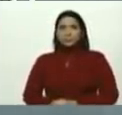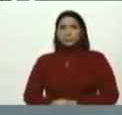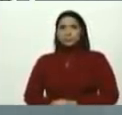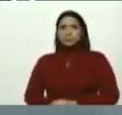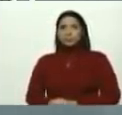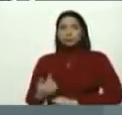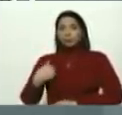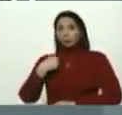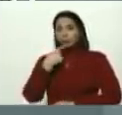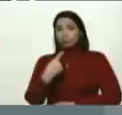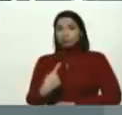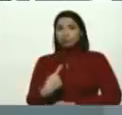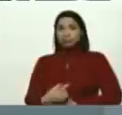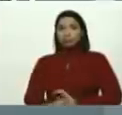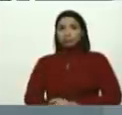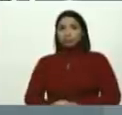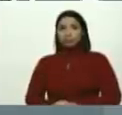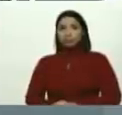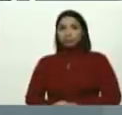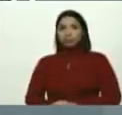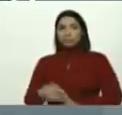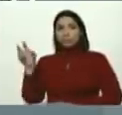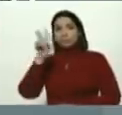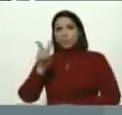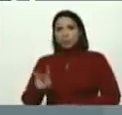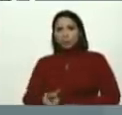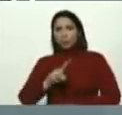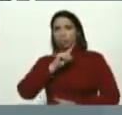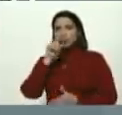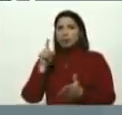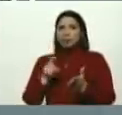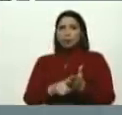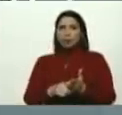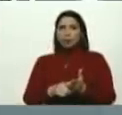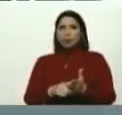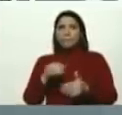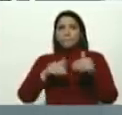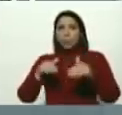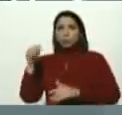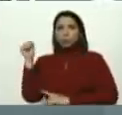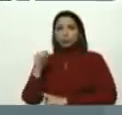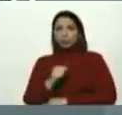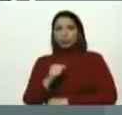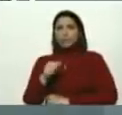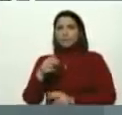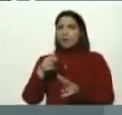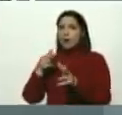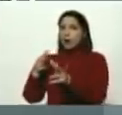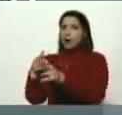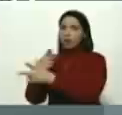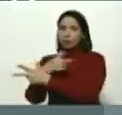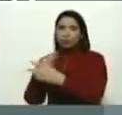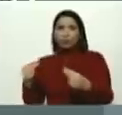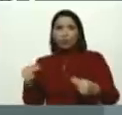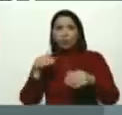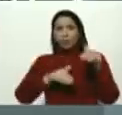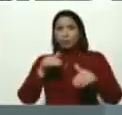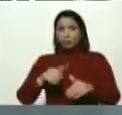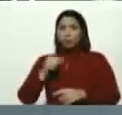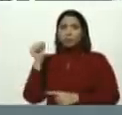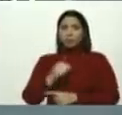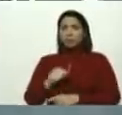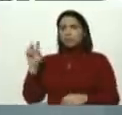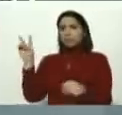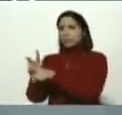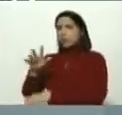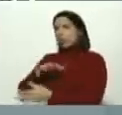Yo digo a Venezuela entera, votos sí, balas no, elecciones sí,